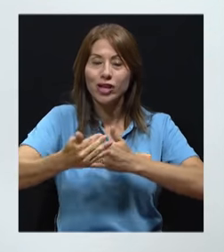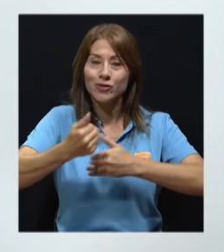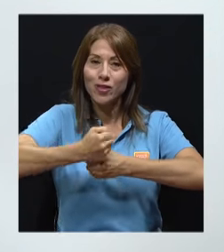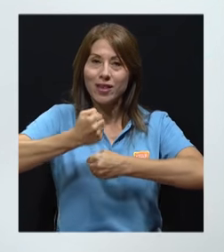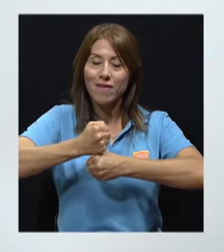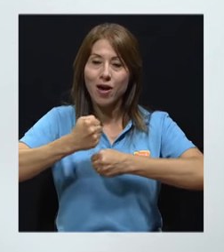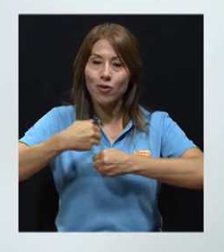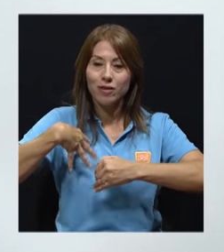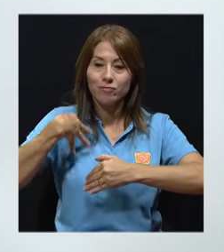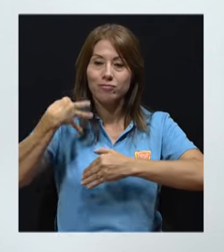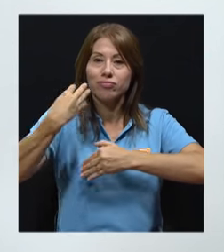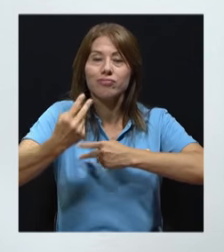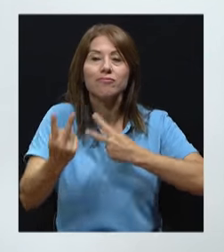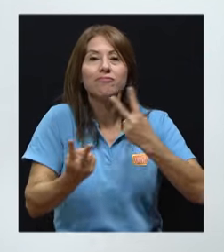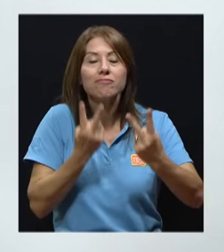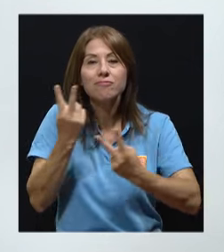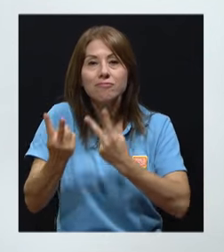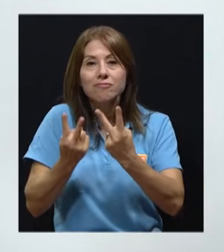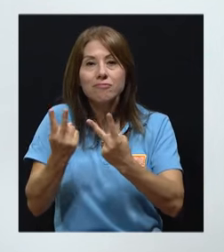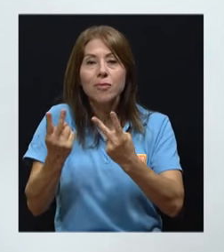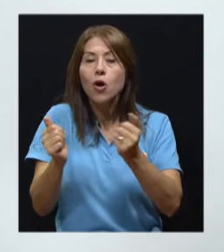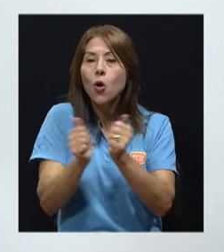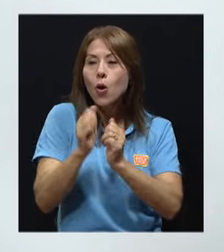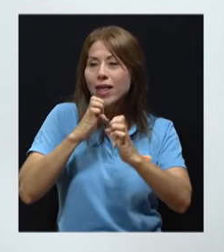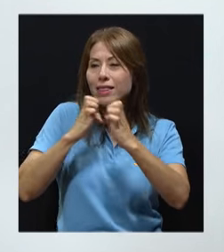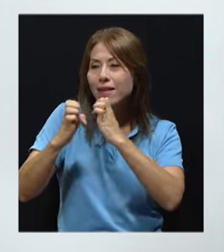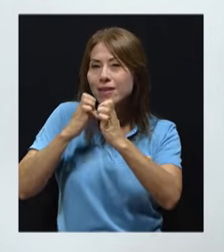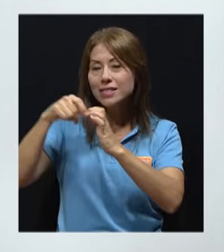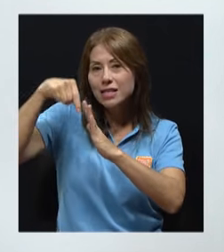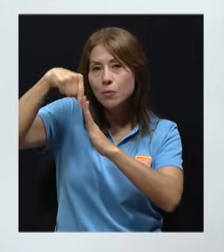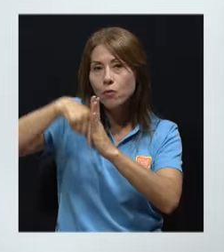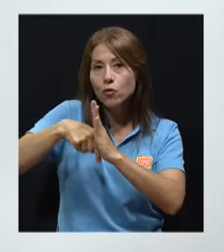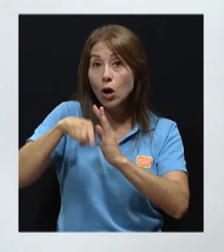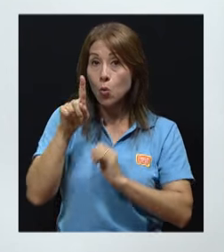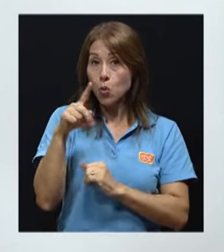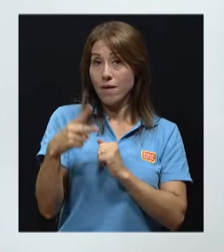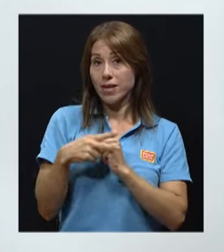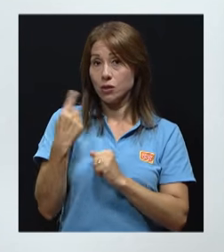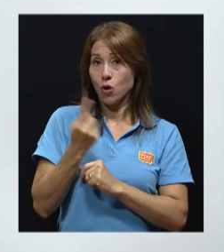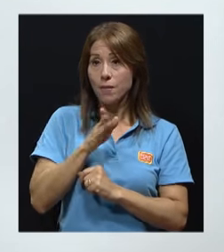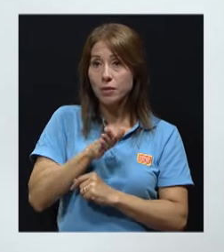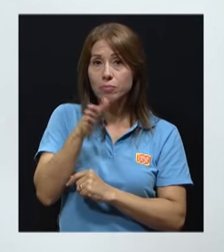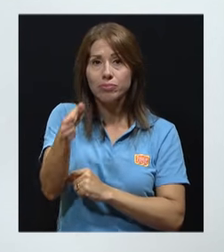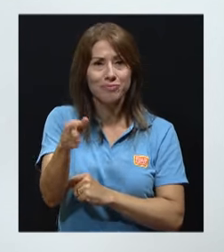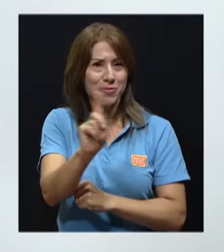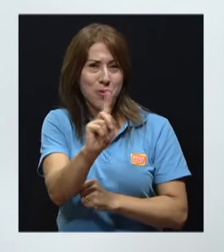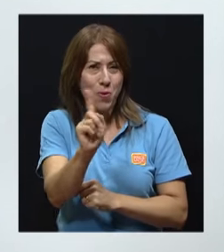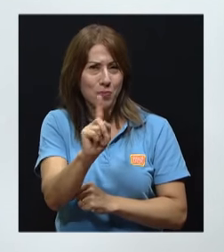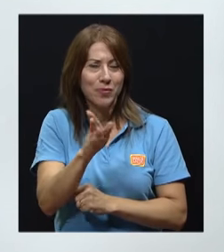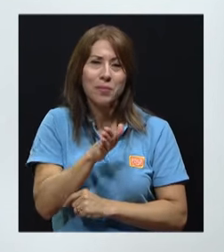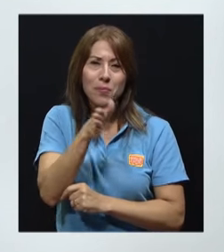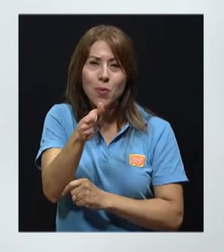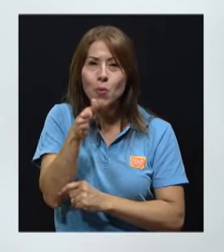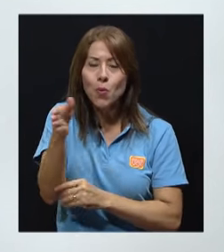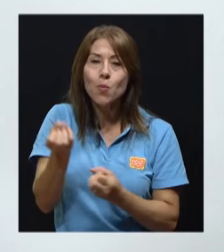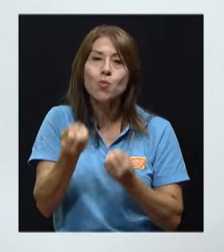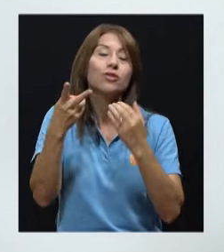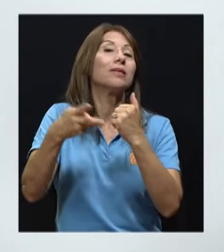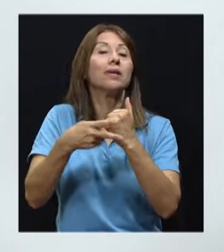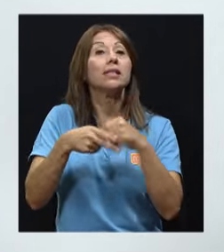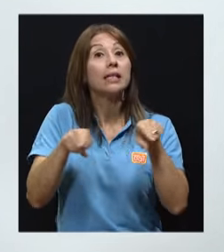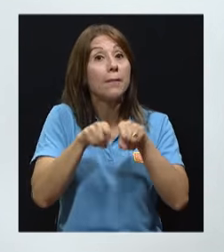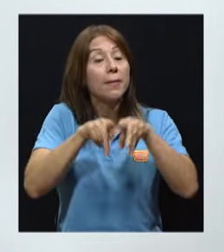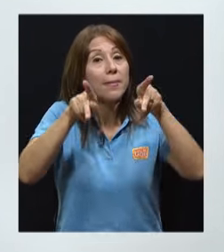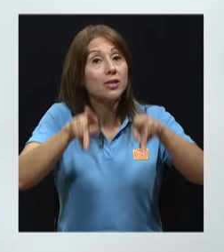de campo con entrevistas profundidad no solo una vez hemos ido a visitar los ejecutantes o a visitar los